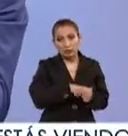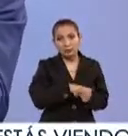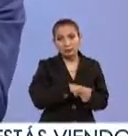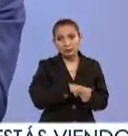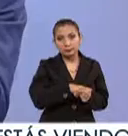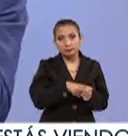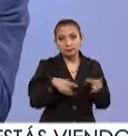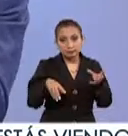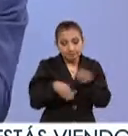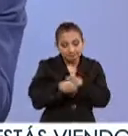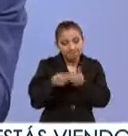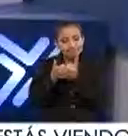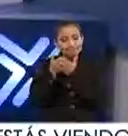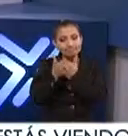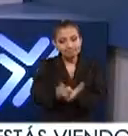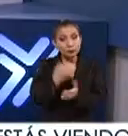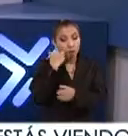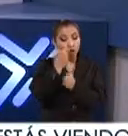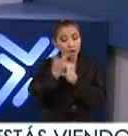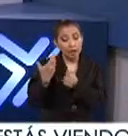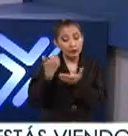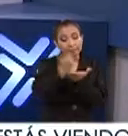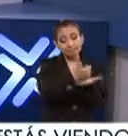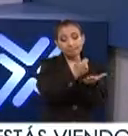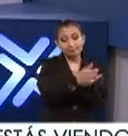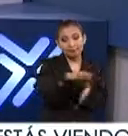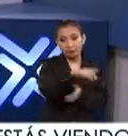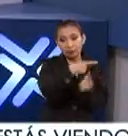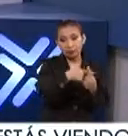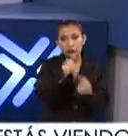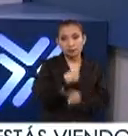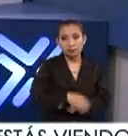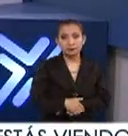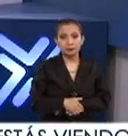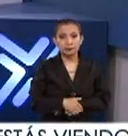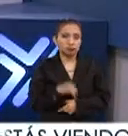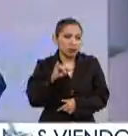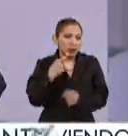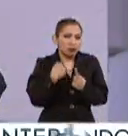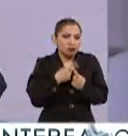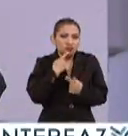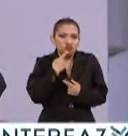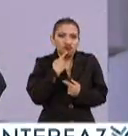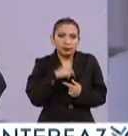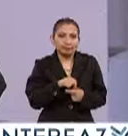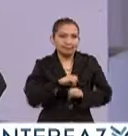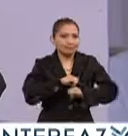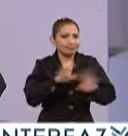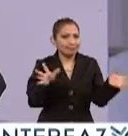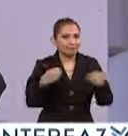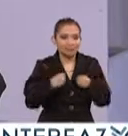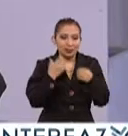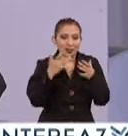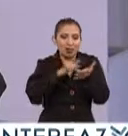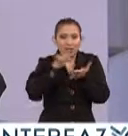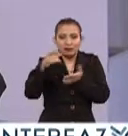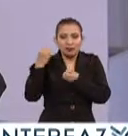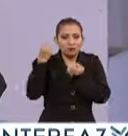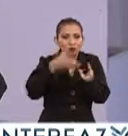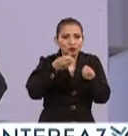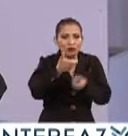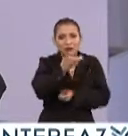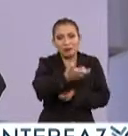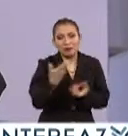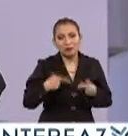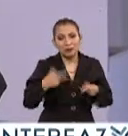¿no? sumándonos, y también los voluntarios que forman parte de la Cruz Roja. Claro, bueno, pues la Cruz Roja vive gracias a los donativos de la gente,